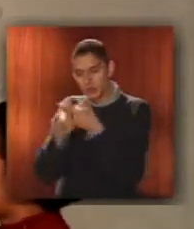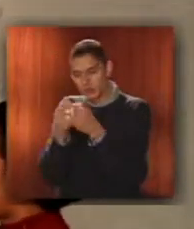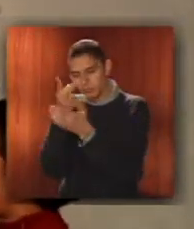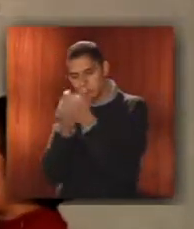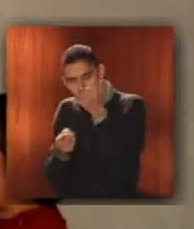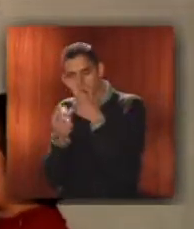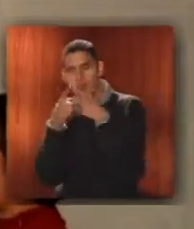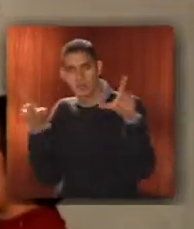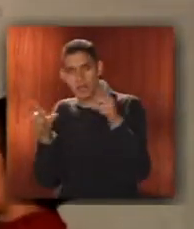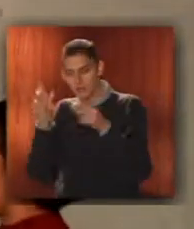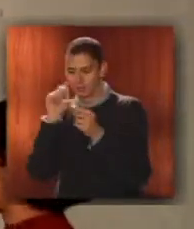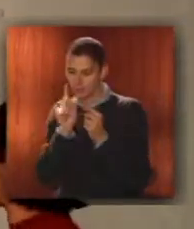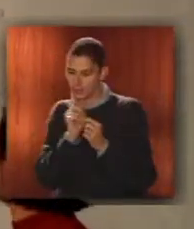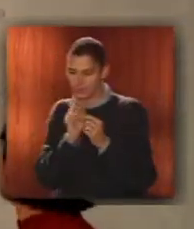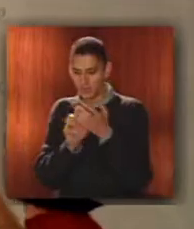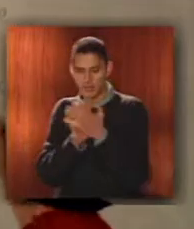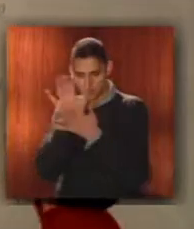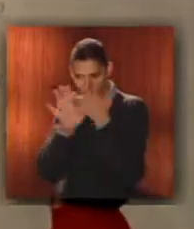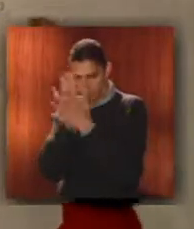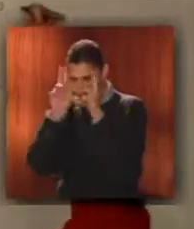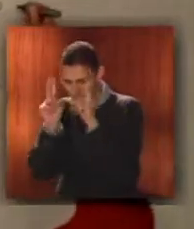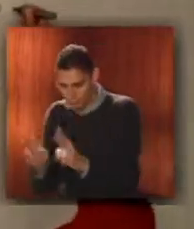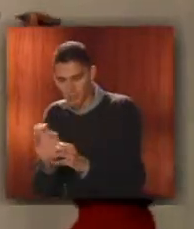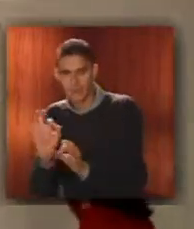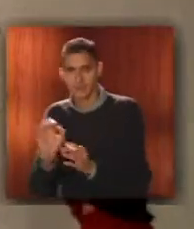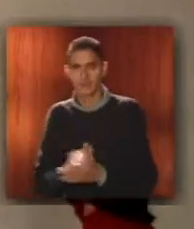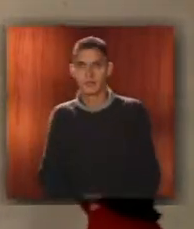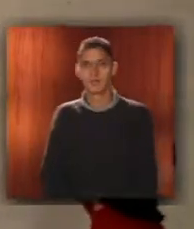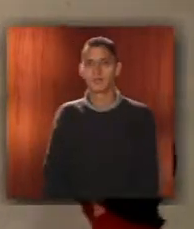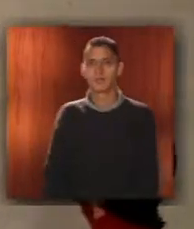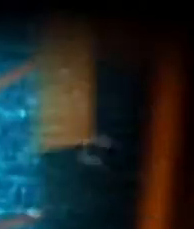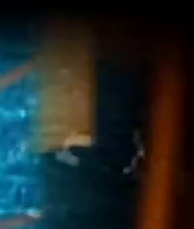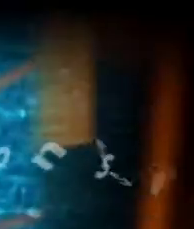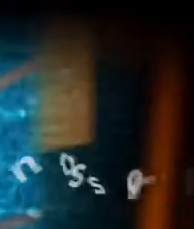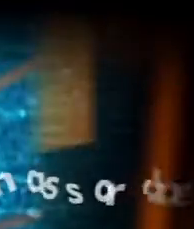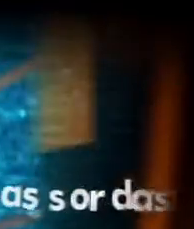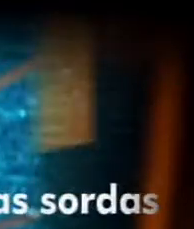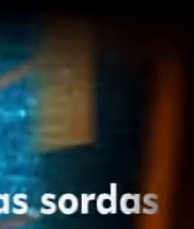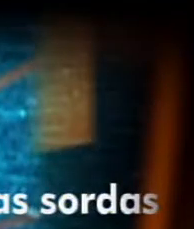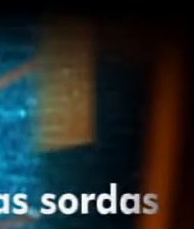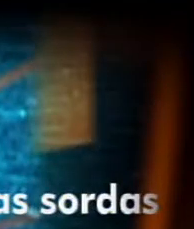maestros desde una perspectiva bilingüe para atender la comunidad sorda.